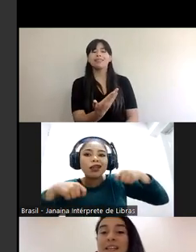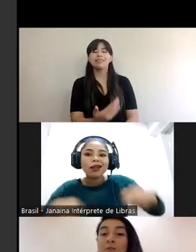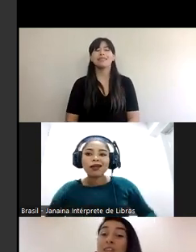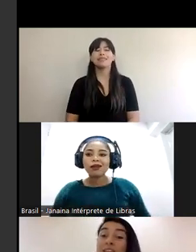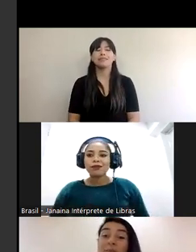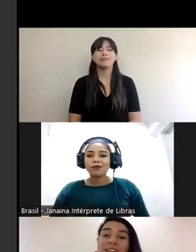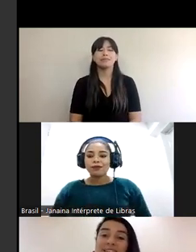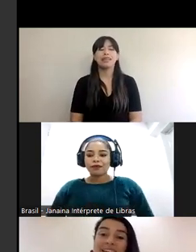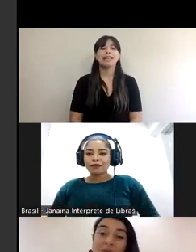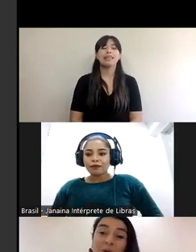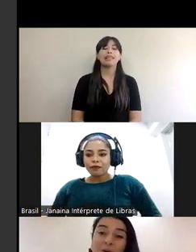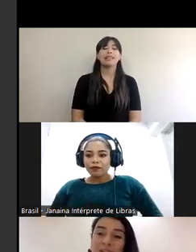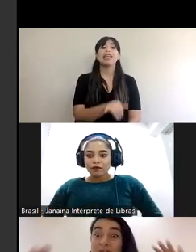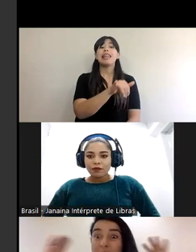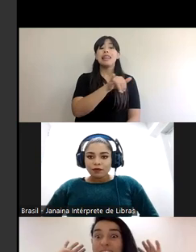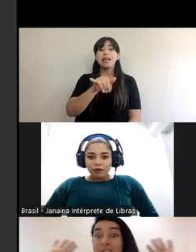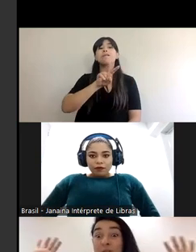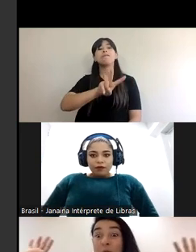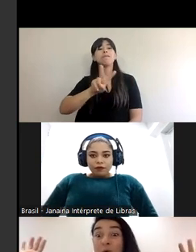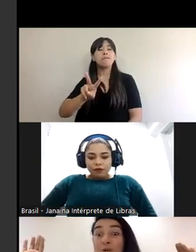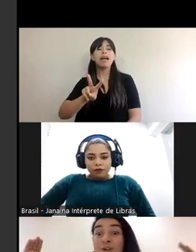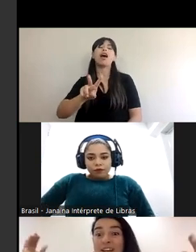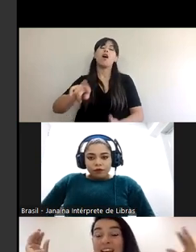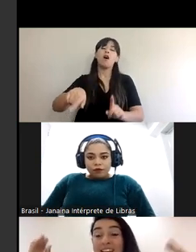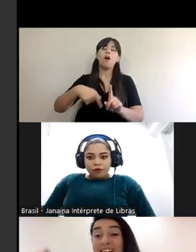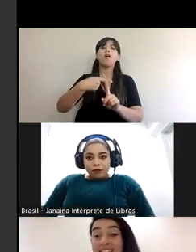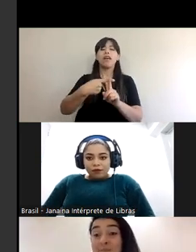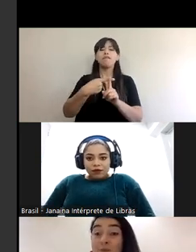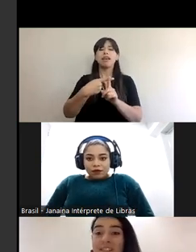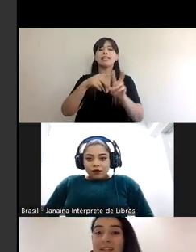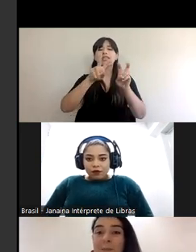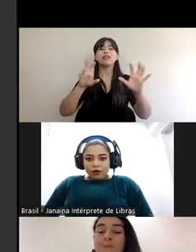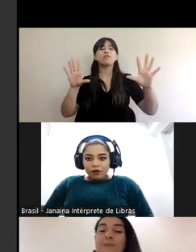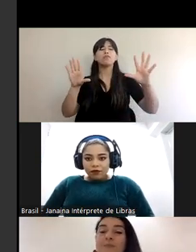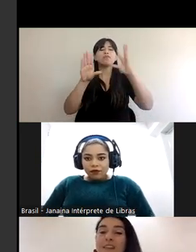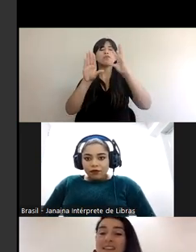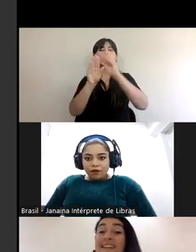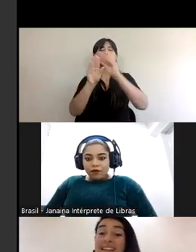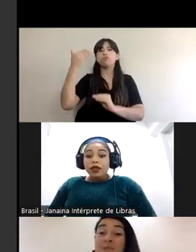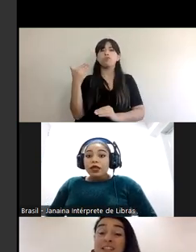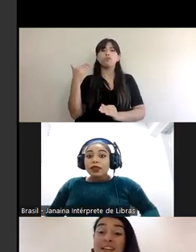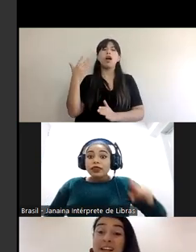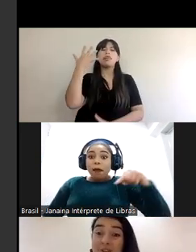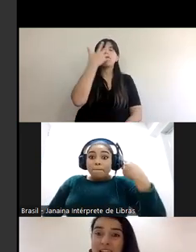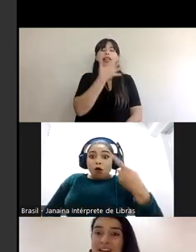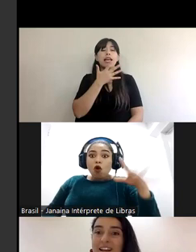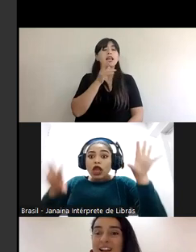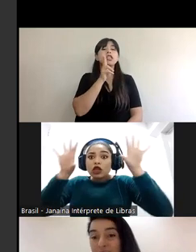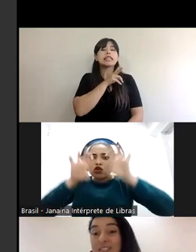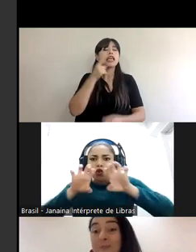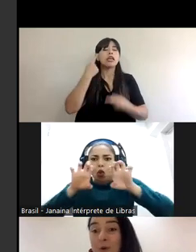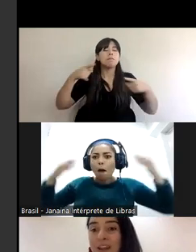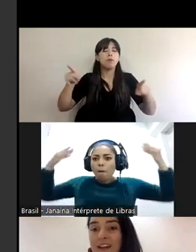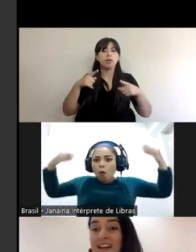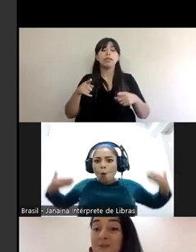Después tenemos otra etapa de vernáculo, que volvemos a este fondo oscuro, sin música, y aquí nuestra narradora lo